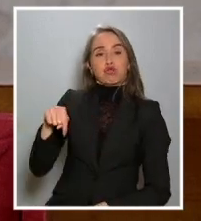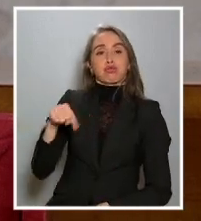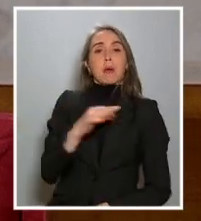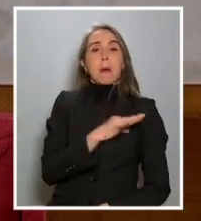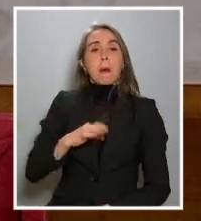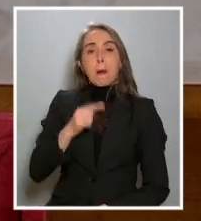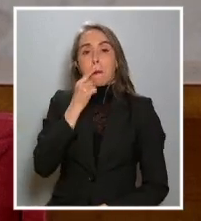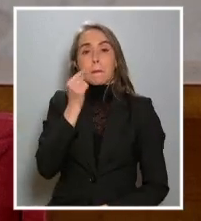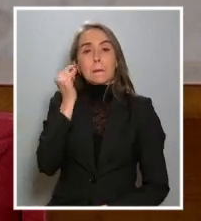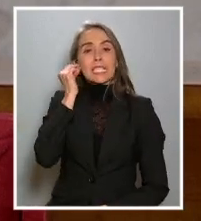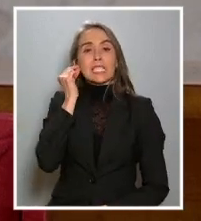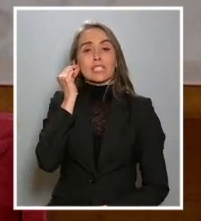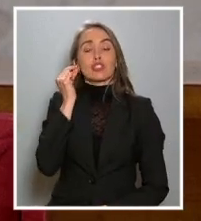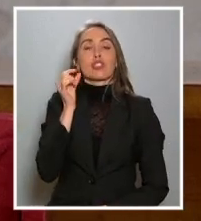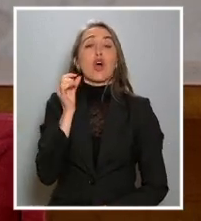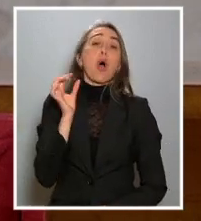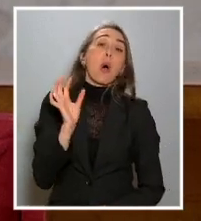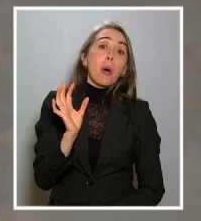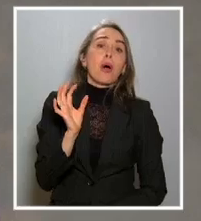Seguridad.